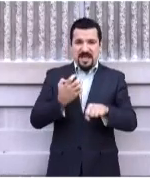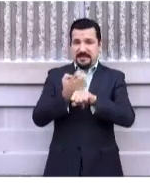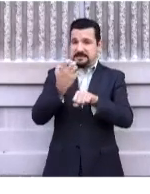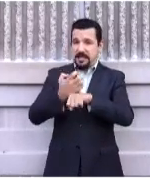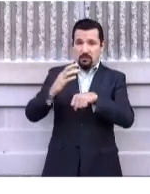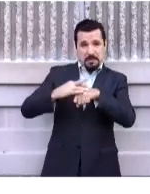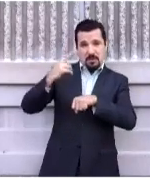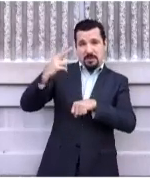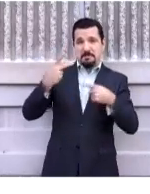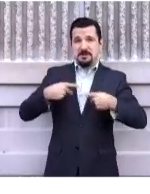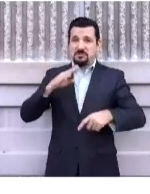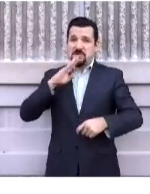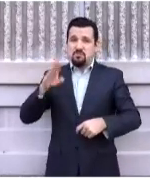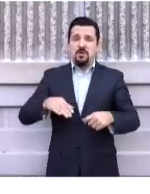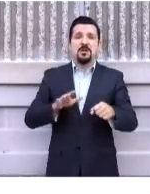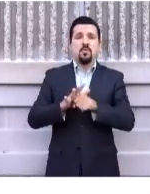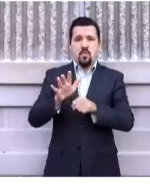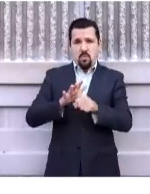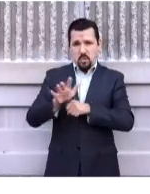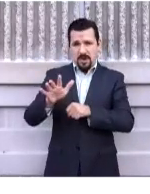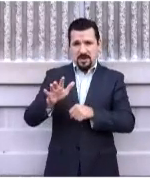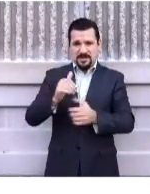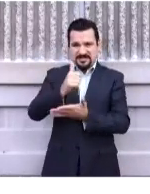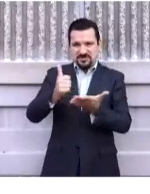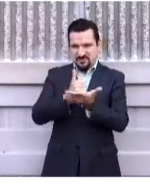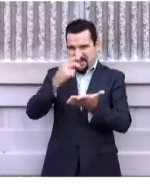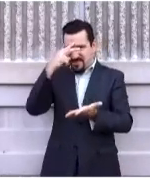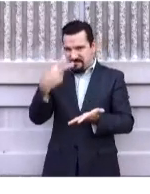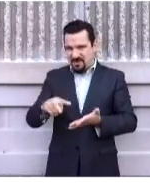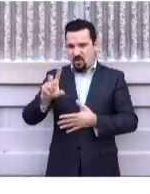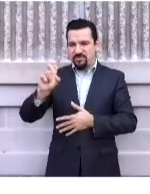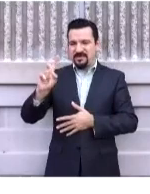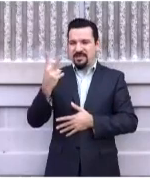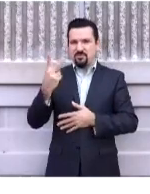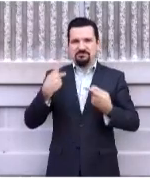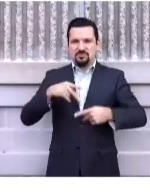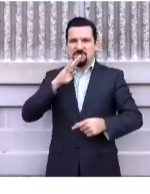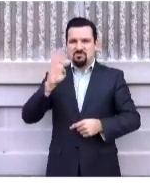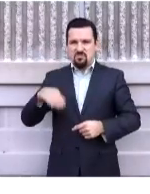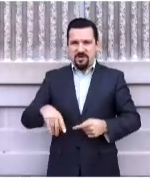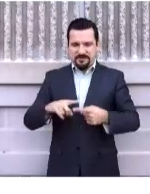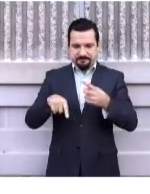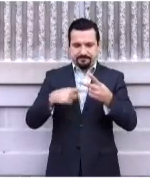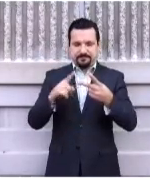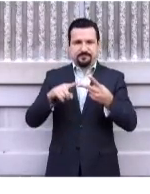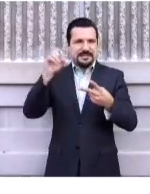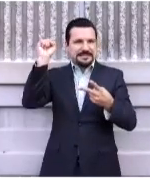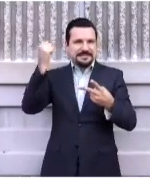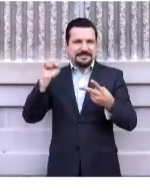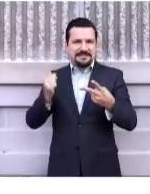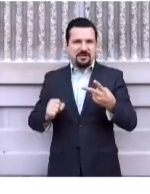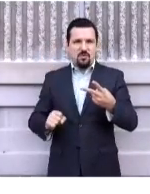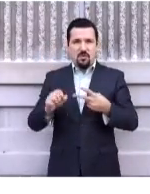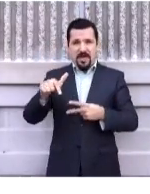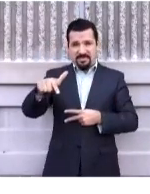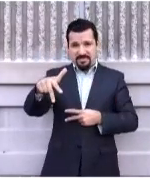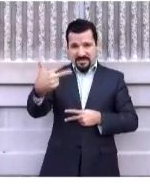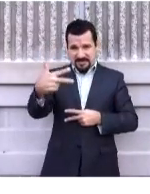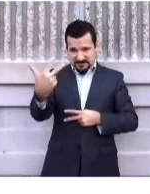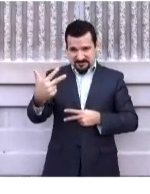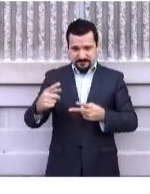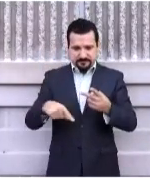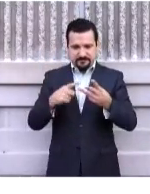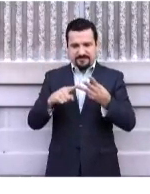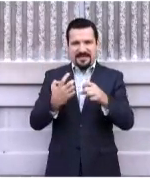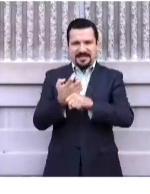mayor volumen de defunciones son la Ciudad de México, que tiene 32, Sinaloa, que tiene 13,